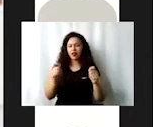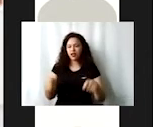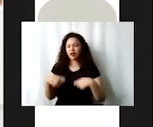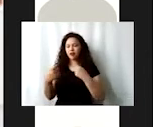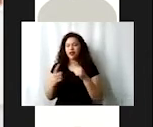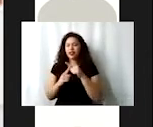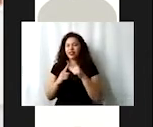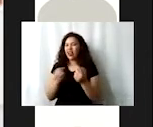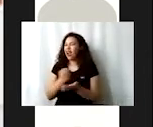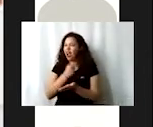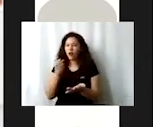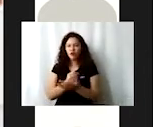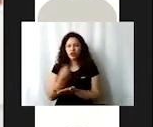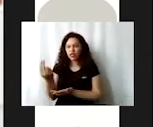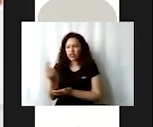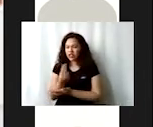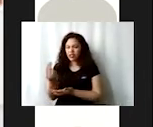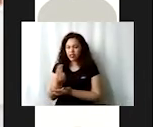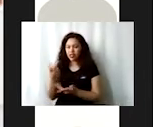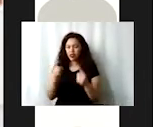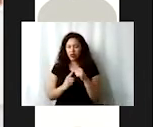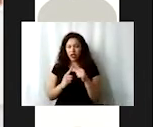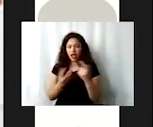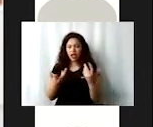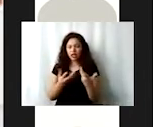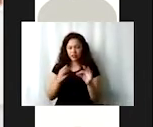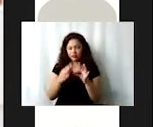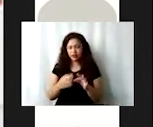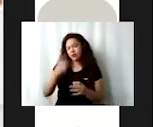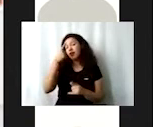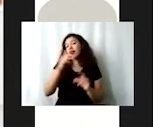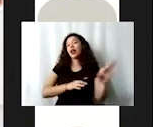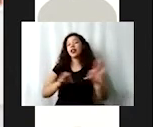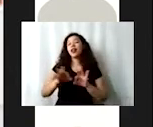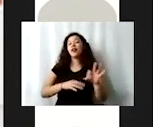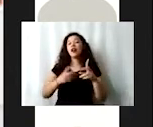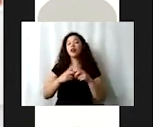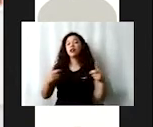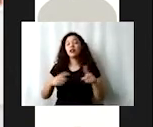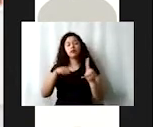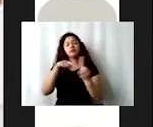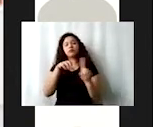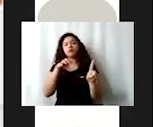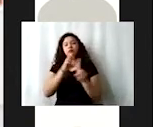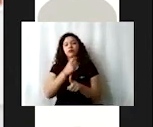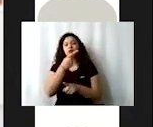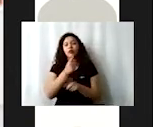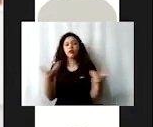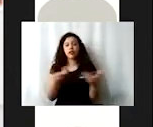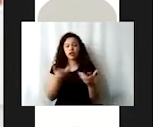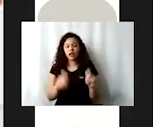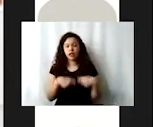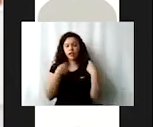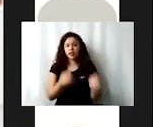necesarias e indispensables para desarrollar ese trabajo específico que te corresponde. Ese es